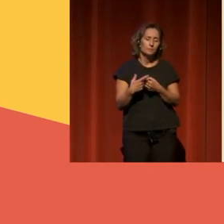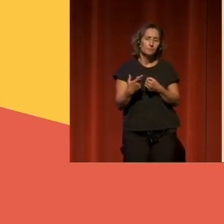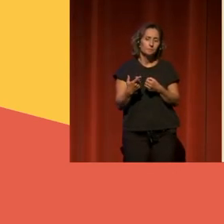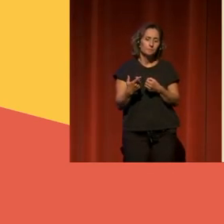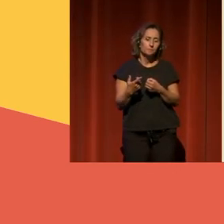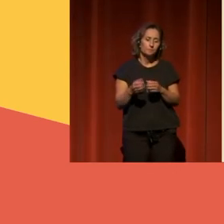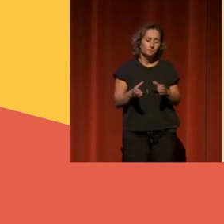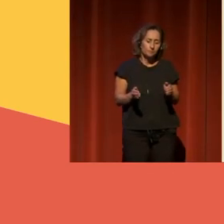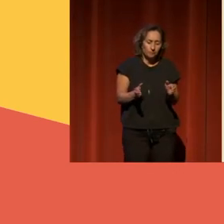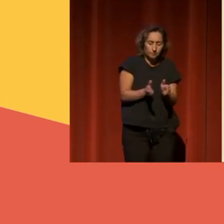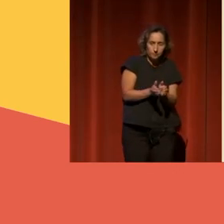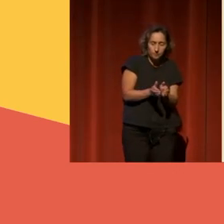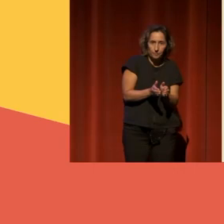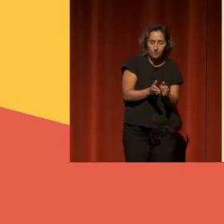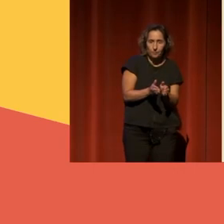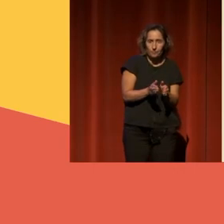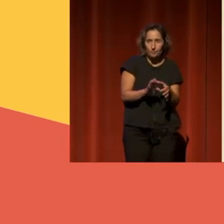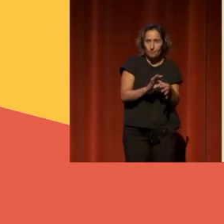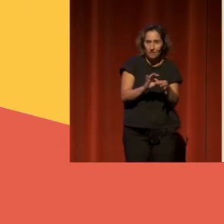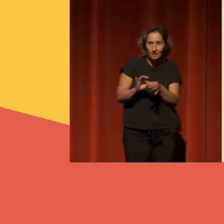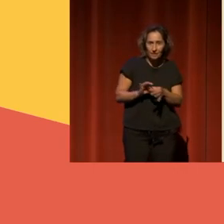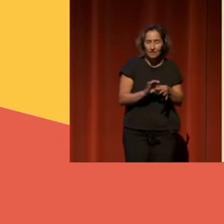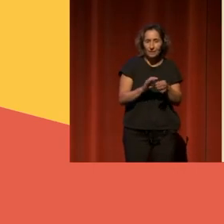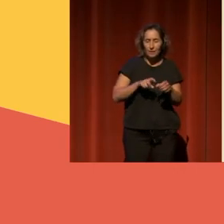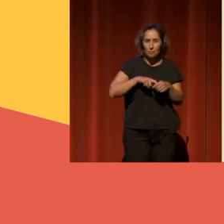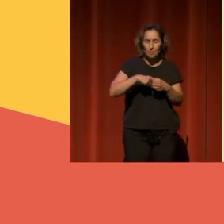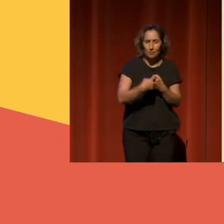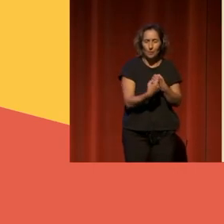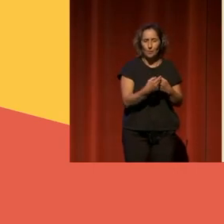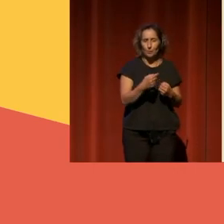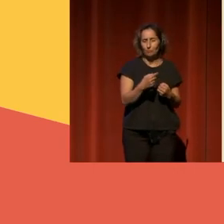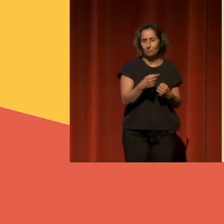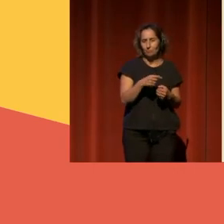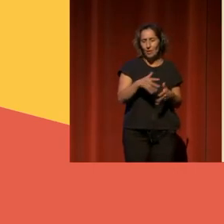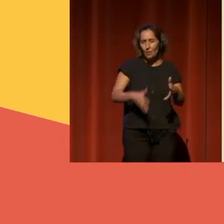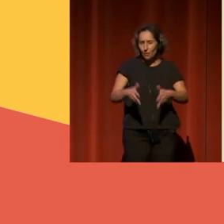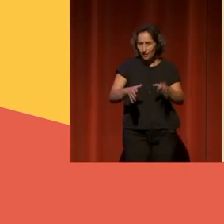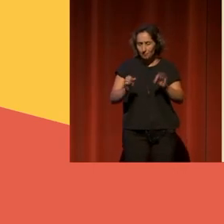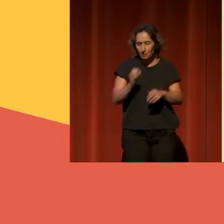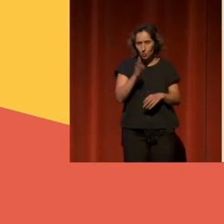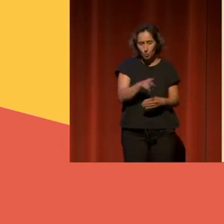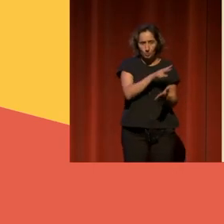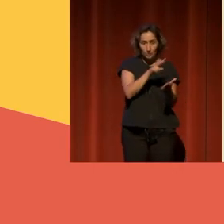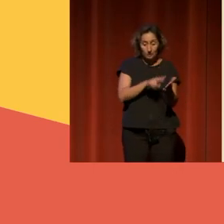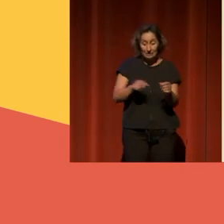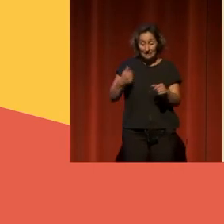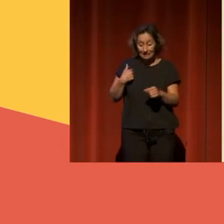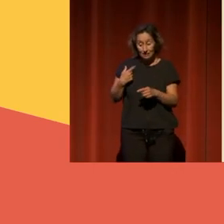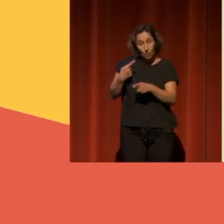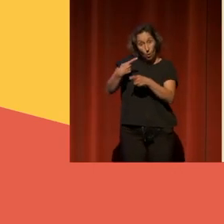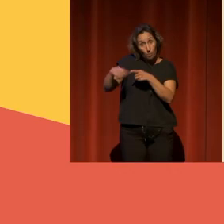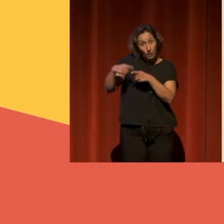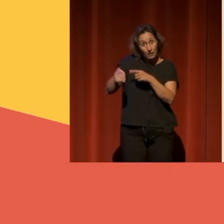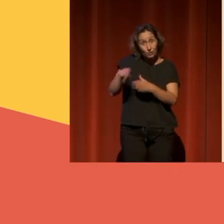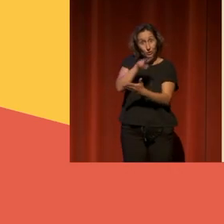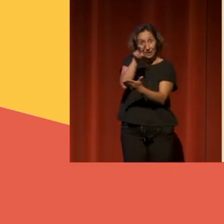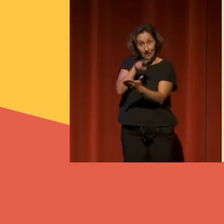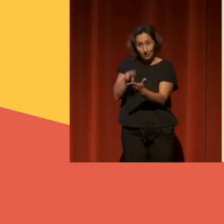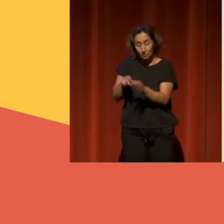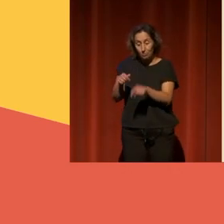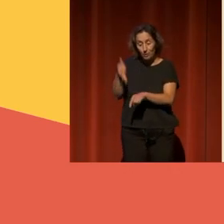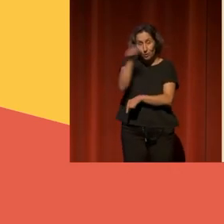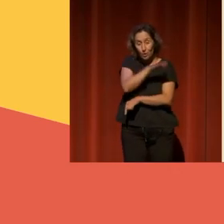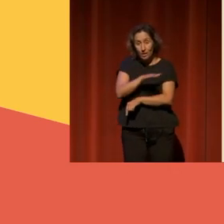en ese núcleo duro de participación ciudadana que son los clubes de lectura. Y bueno, pues a mí me toca hablar de los objetos de lectura, pero también del